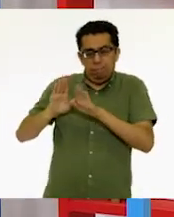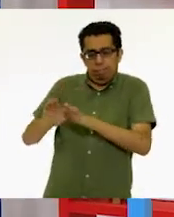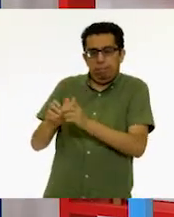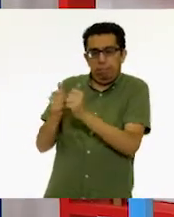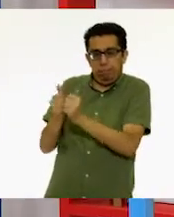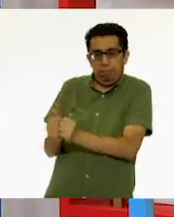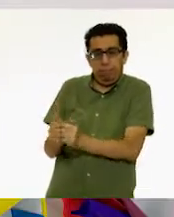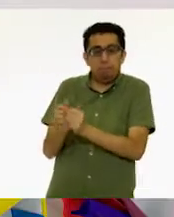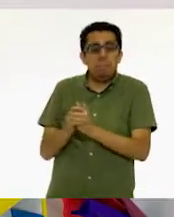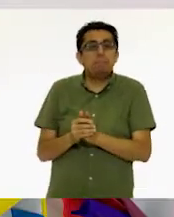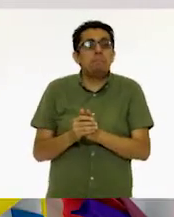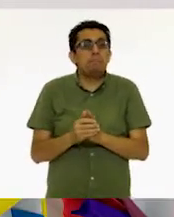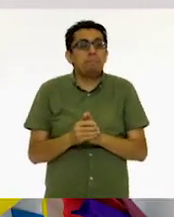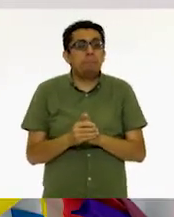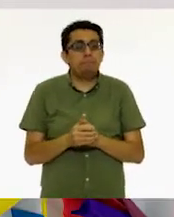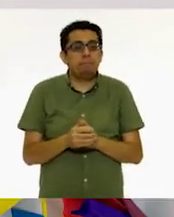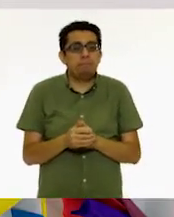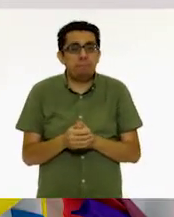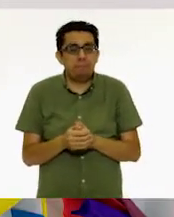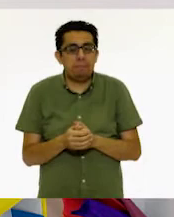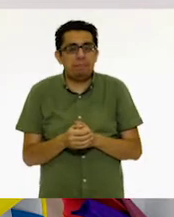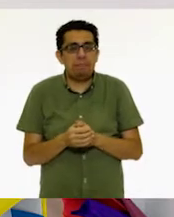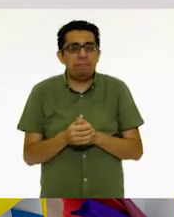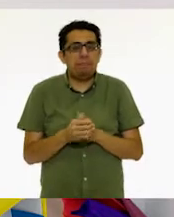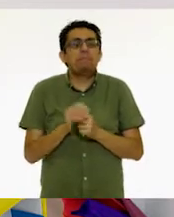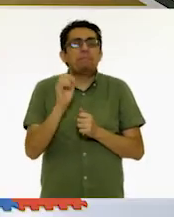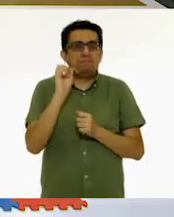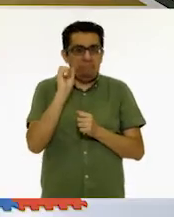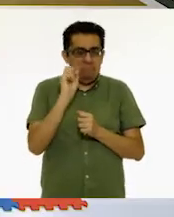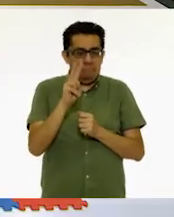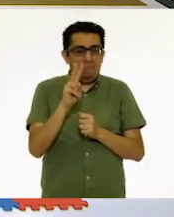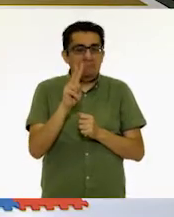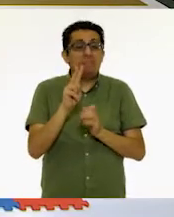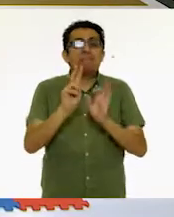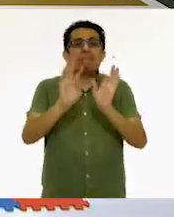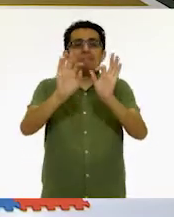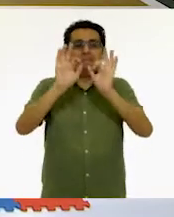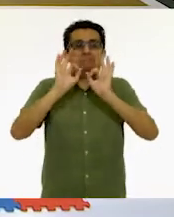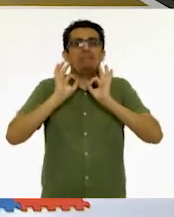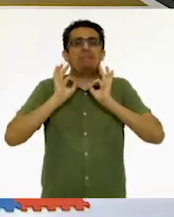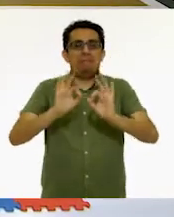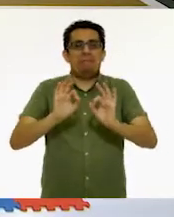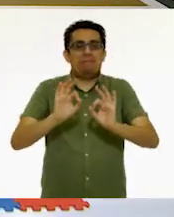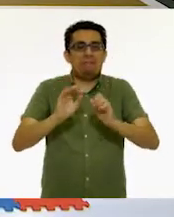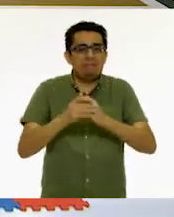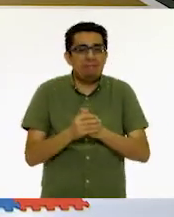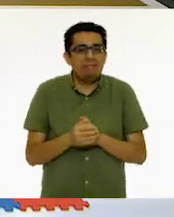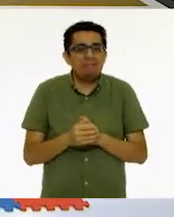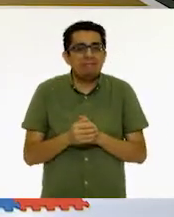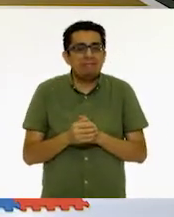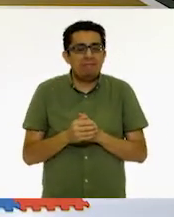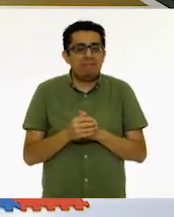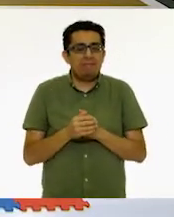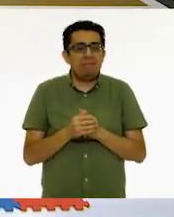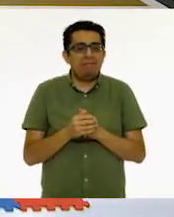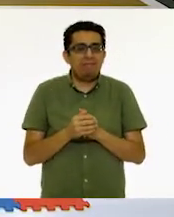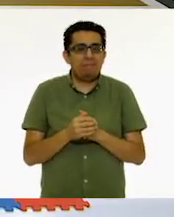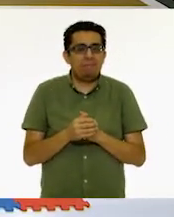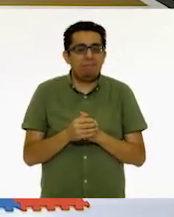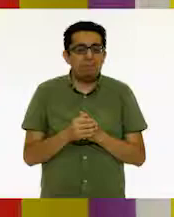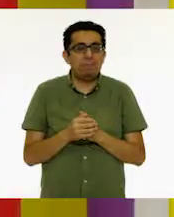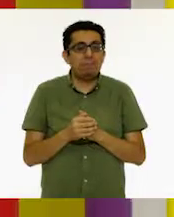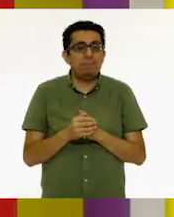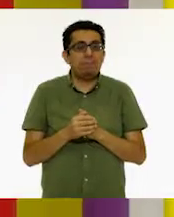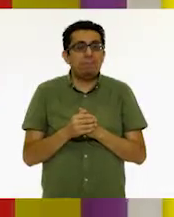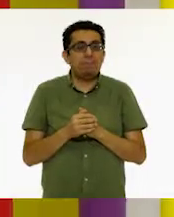bien, bien cerradito. Va. ¡Perfecto! ¡Ahora ¡Hola! Sí! Ya